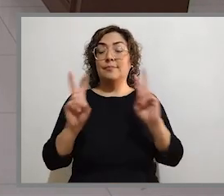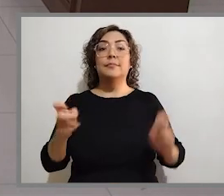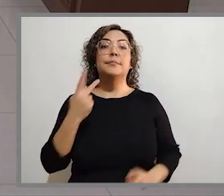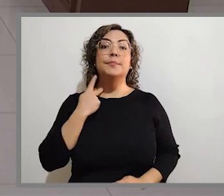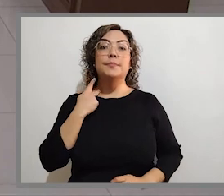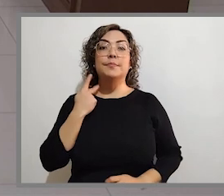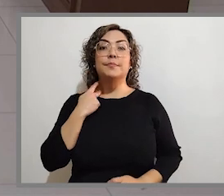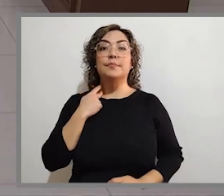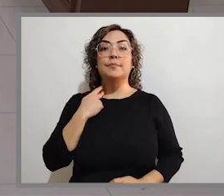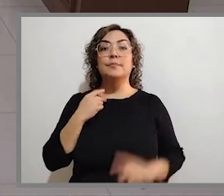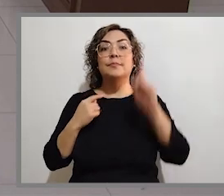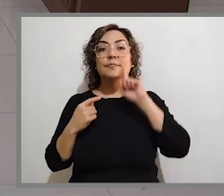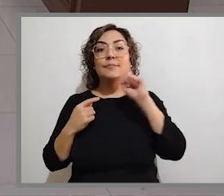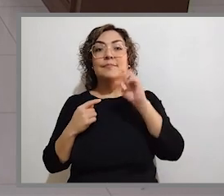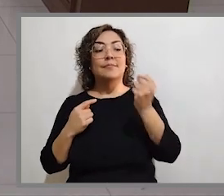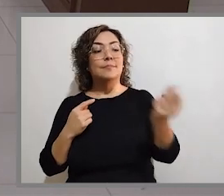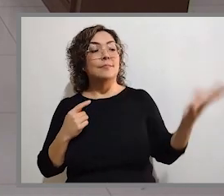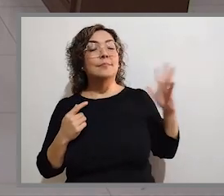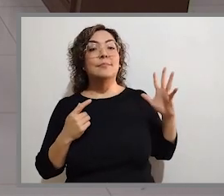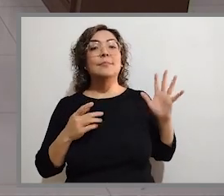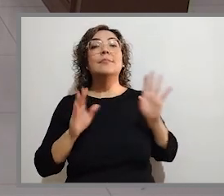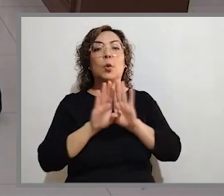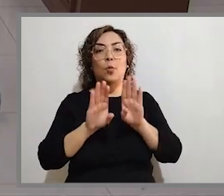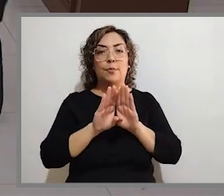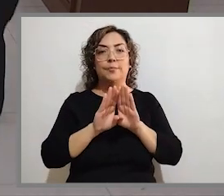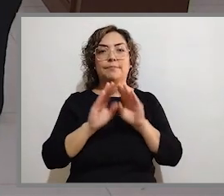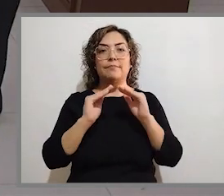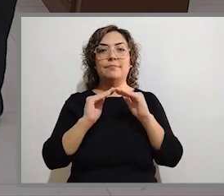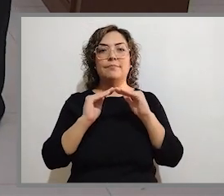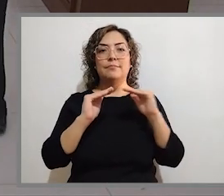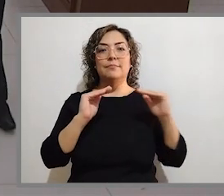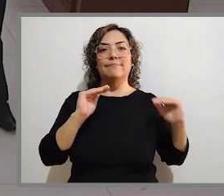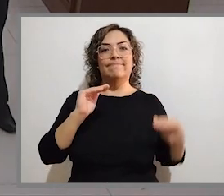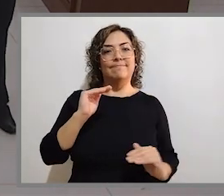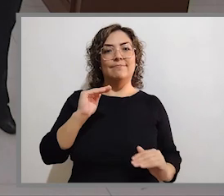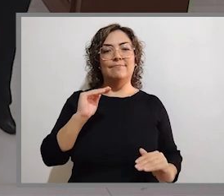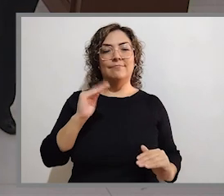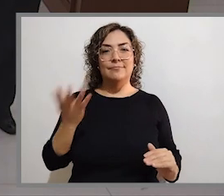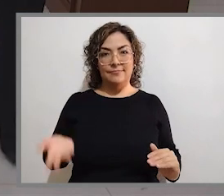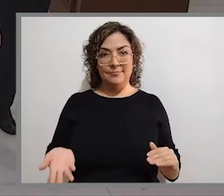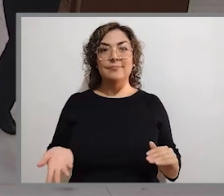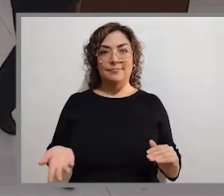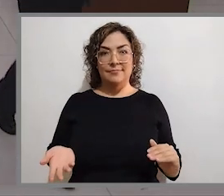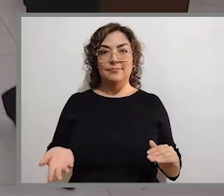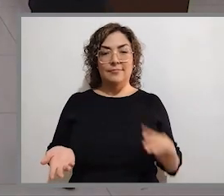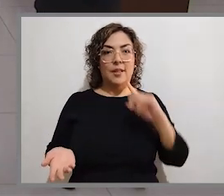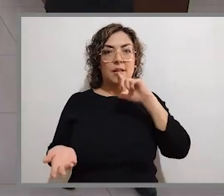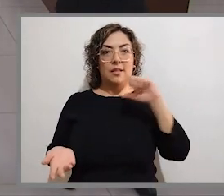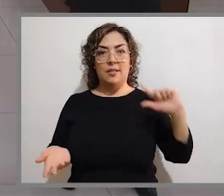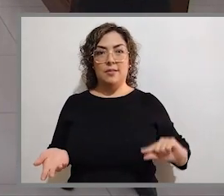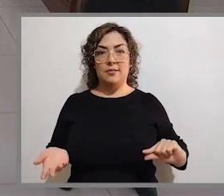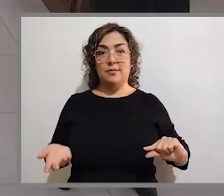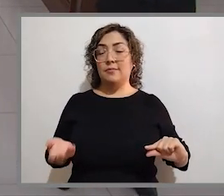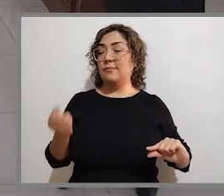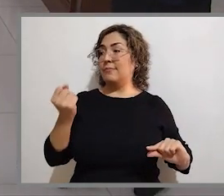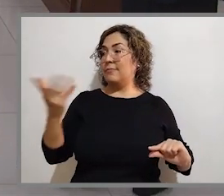desde que hay una organización social en una situación de desventaja. Hay una relación de poder